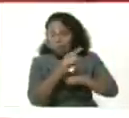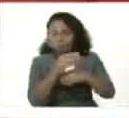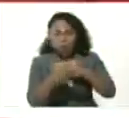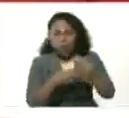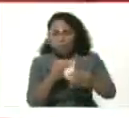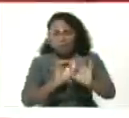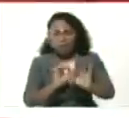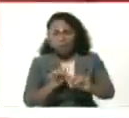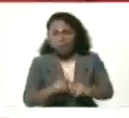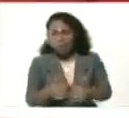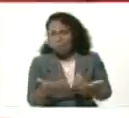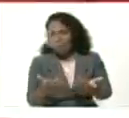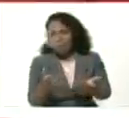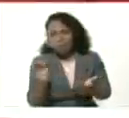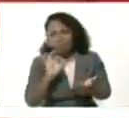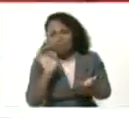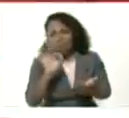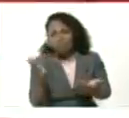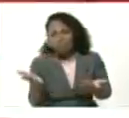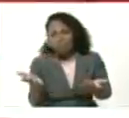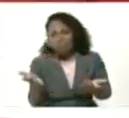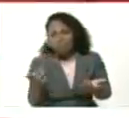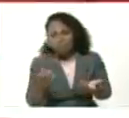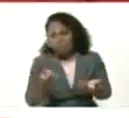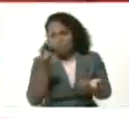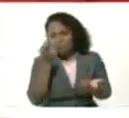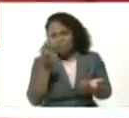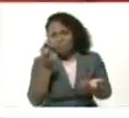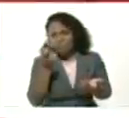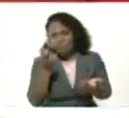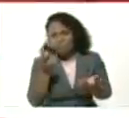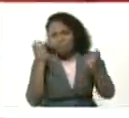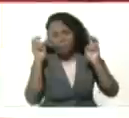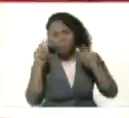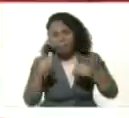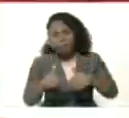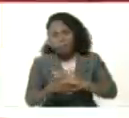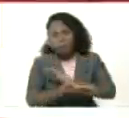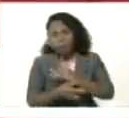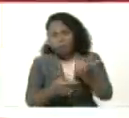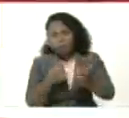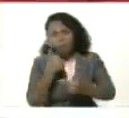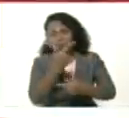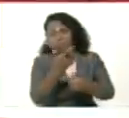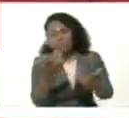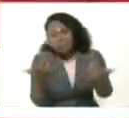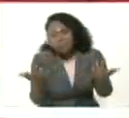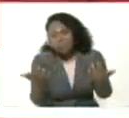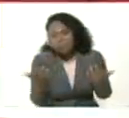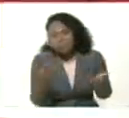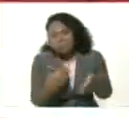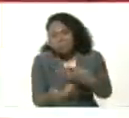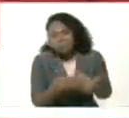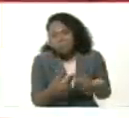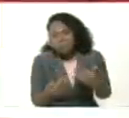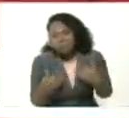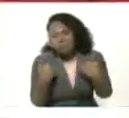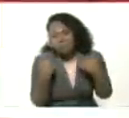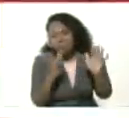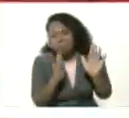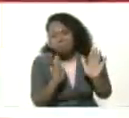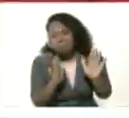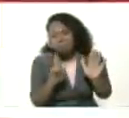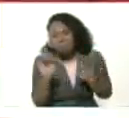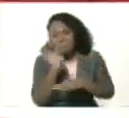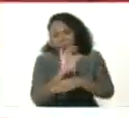aquí. Ninguno. Ningún rol. Lo que él diga, en verdad, no tiene ningún peso. Un funcionario